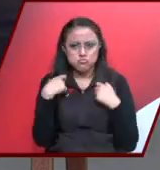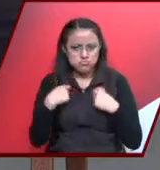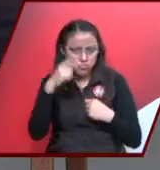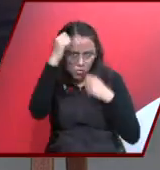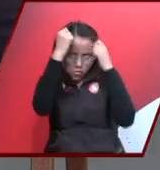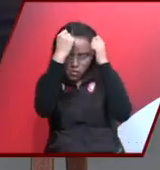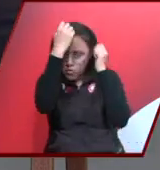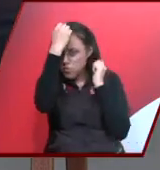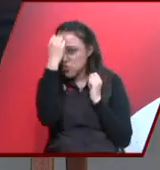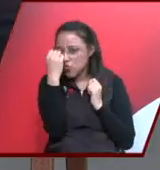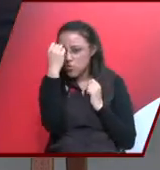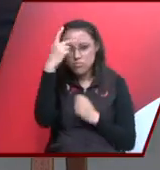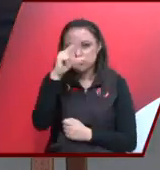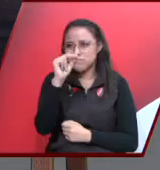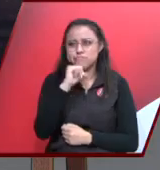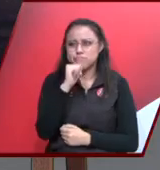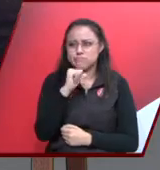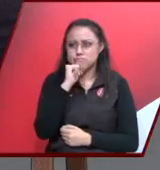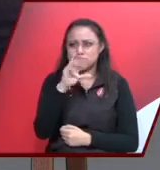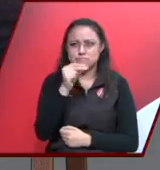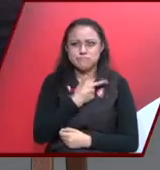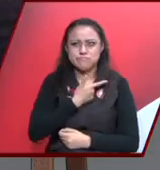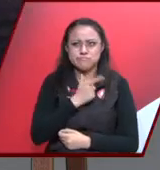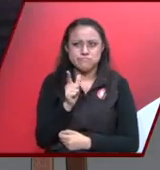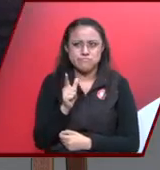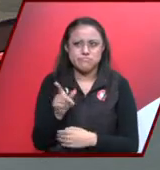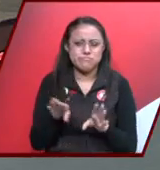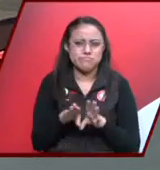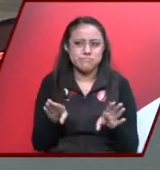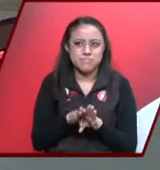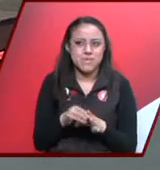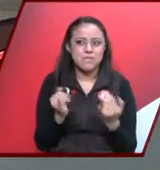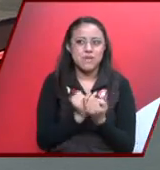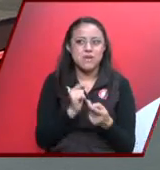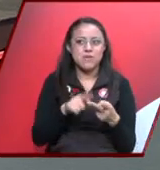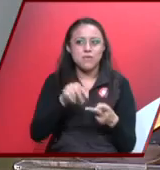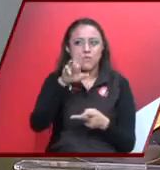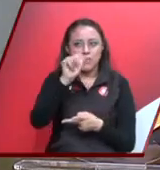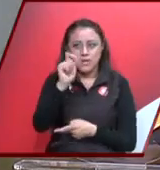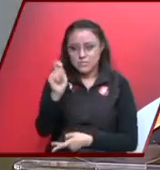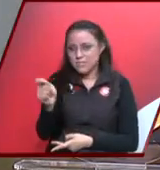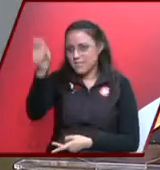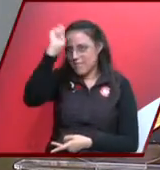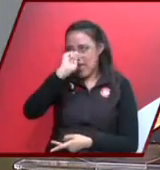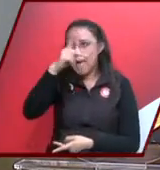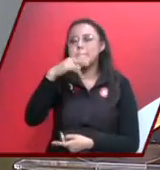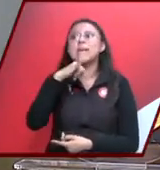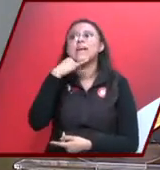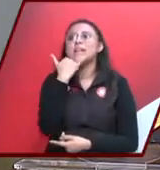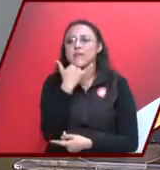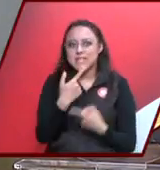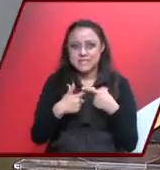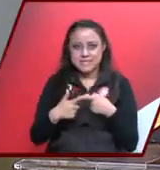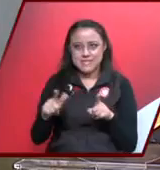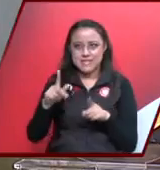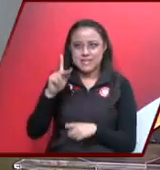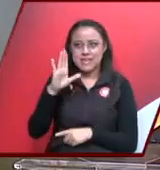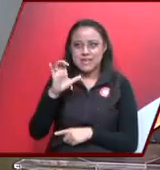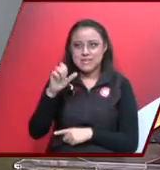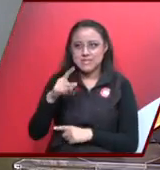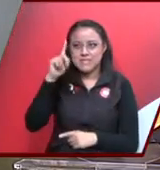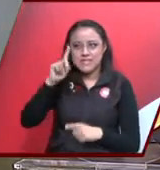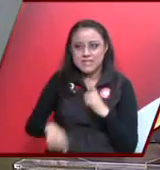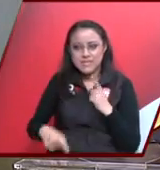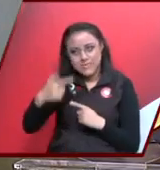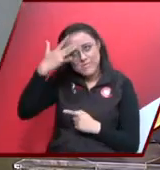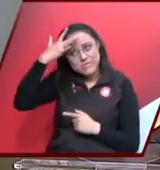Pues ya sabe cómo son los del box, de pijama de gorrito, no me friegues. Así como el Urbanito, mira. Ah, no, este es casco, ¿verdad? Sí, pero como yo soy pelón, me lo